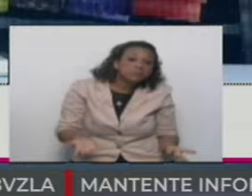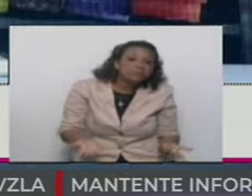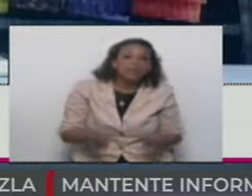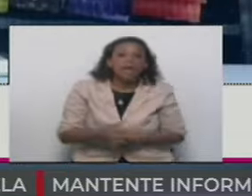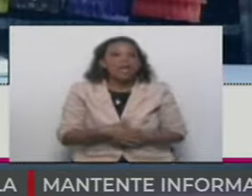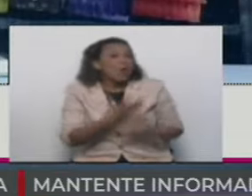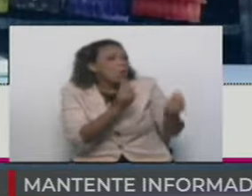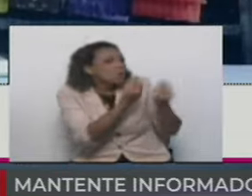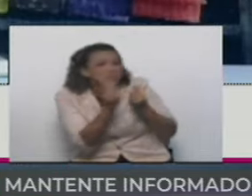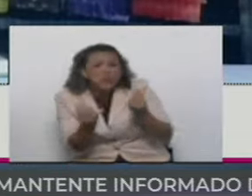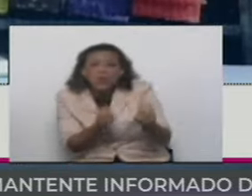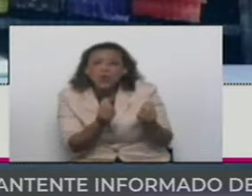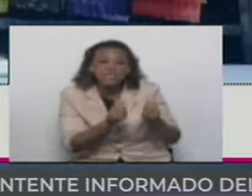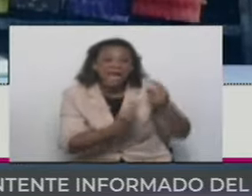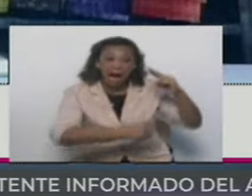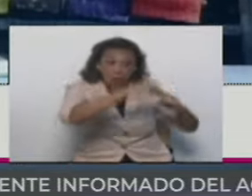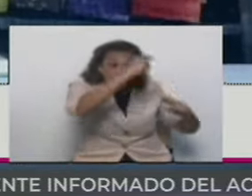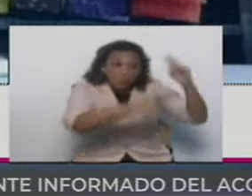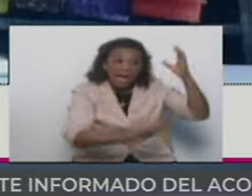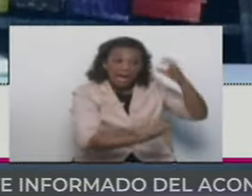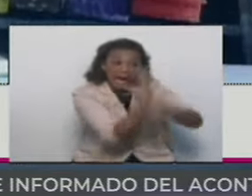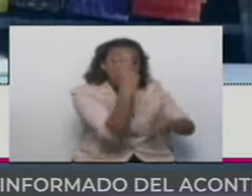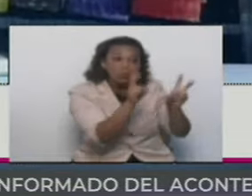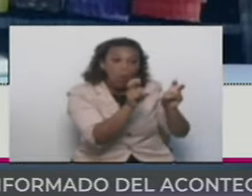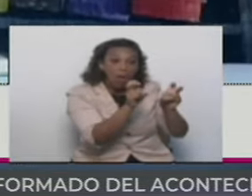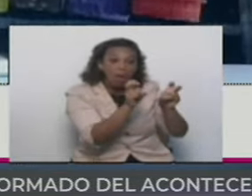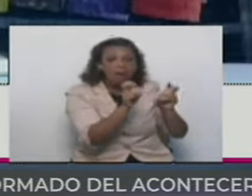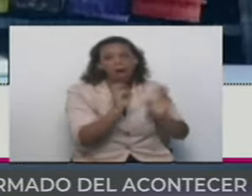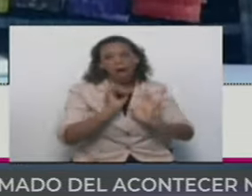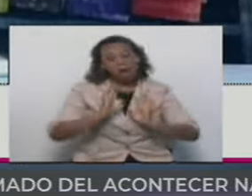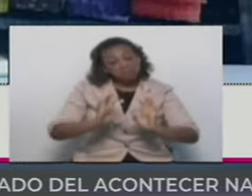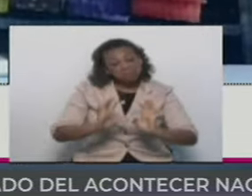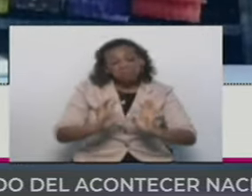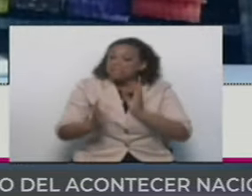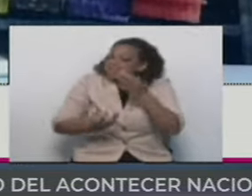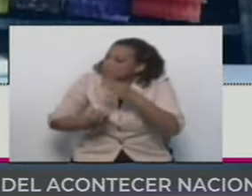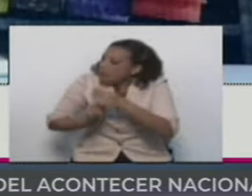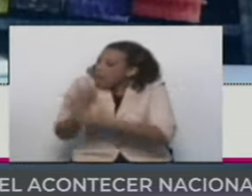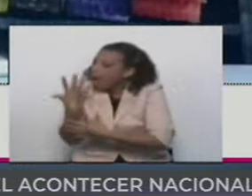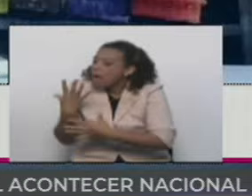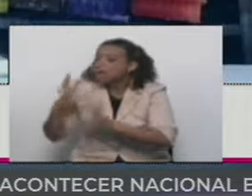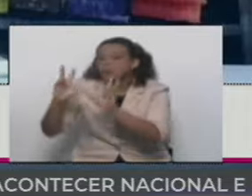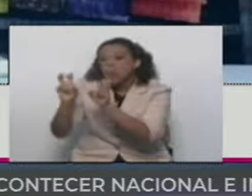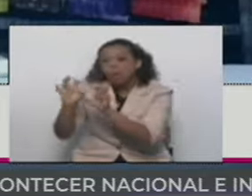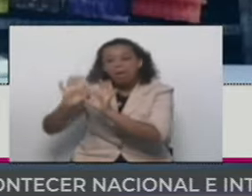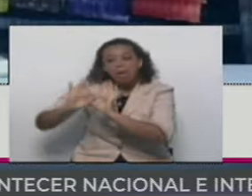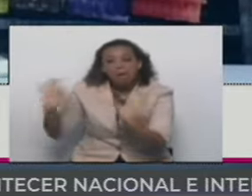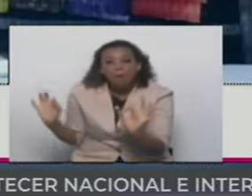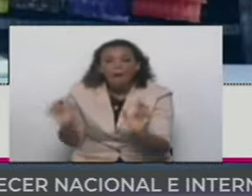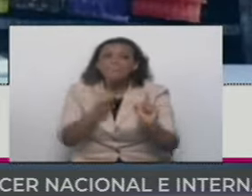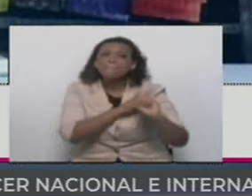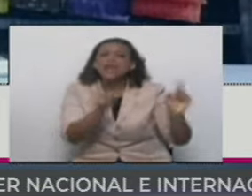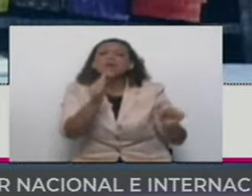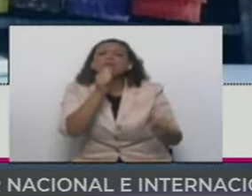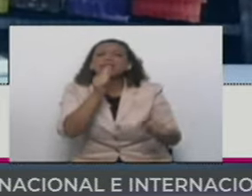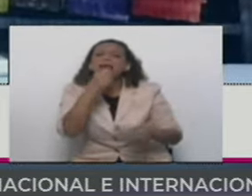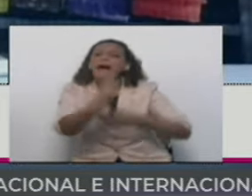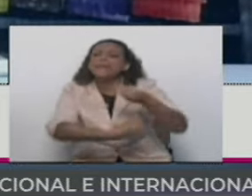Que hay muchas cosas que construir y crear, se crearán. Pero ¿quién las va a